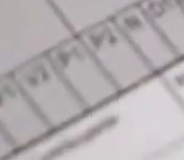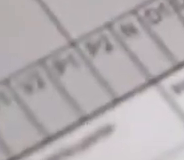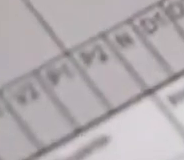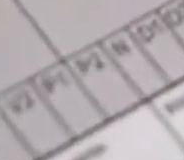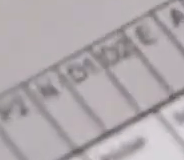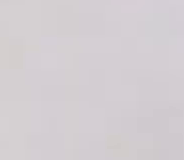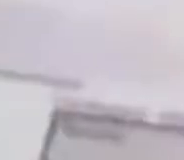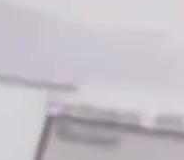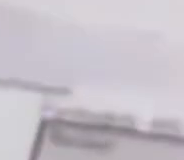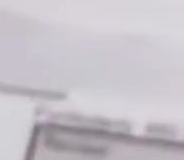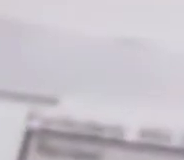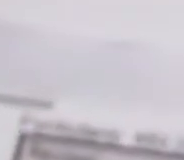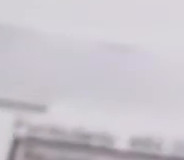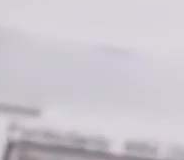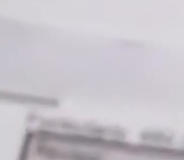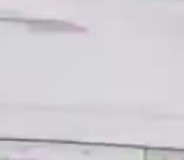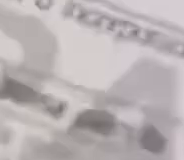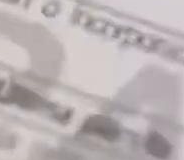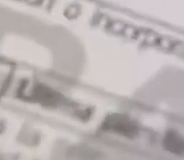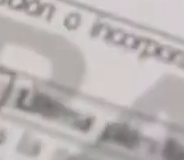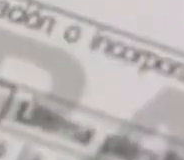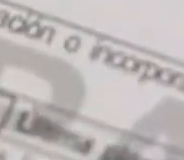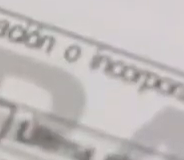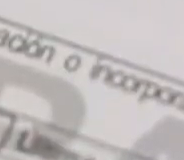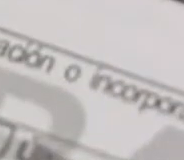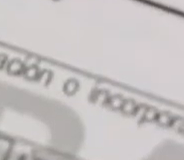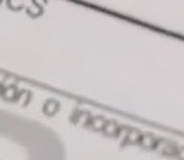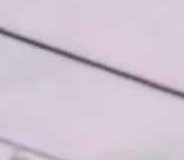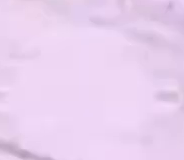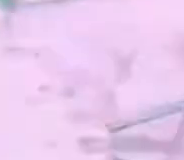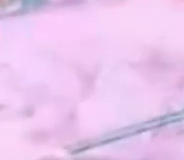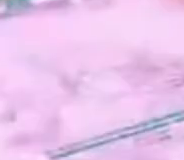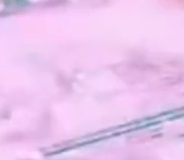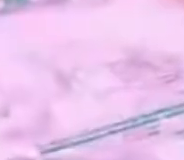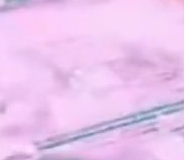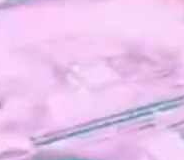individuos, corporaciones y otras entidades jurídicas.